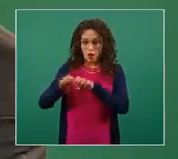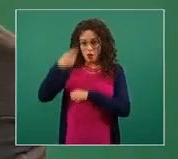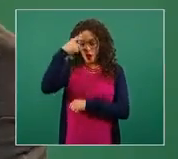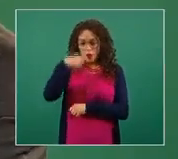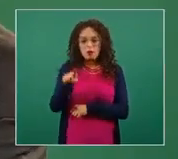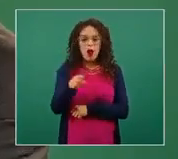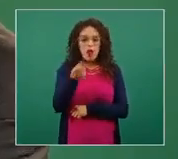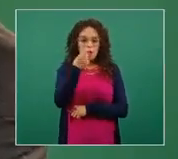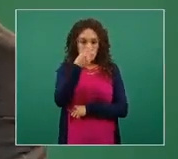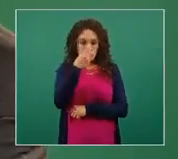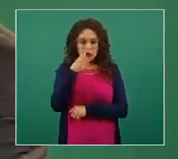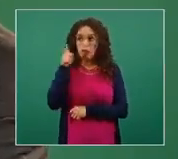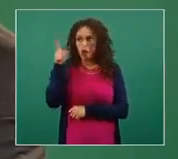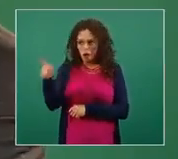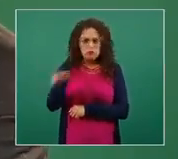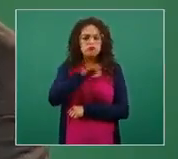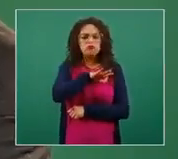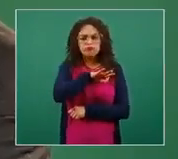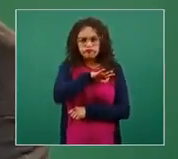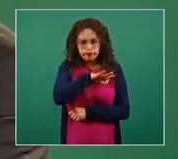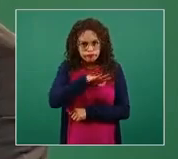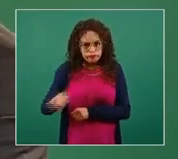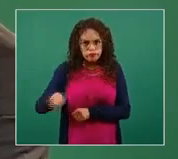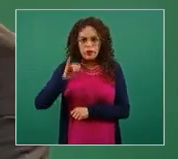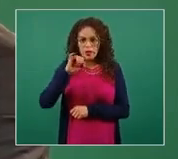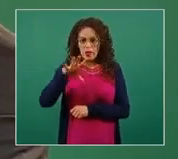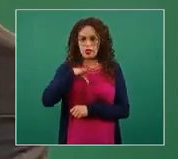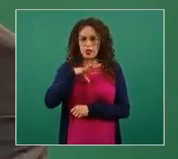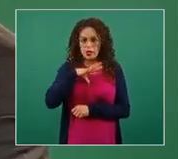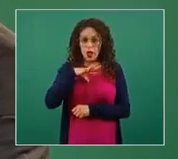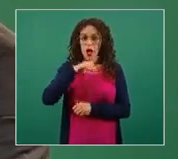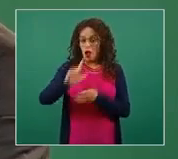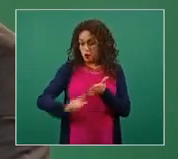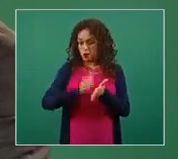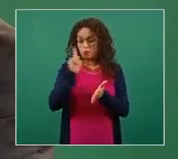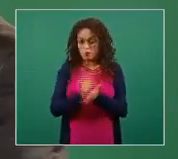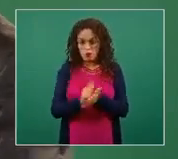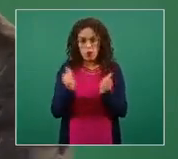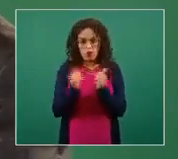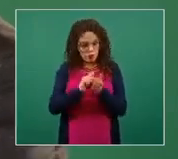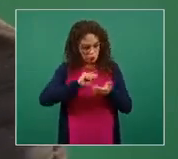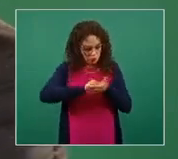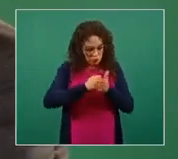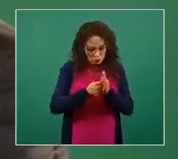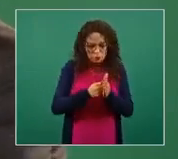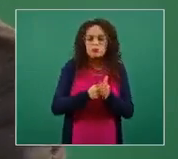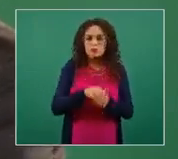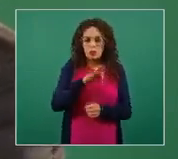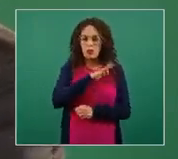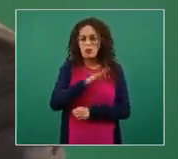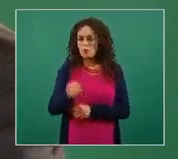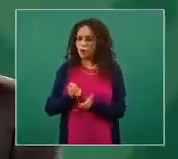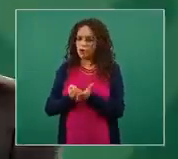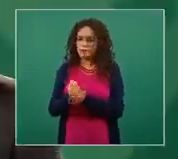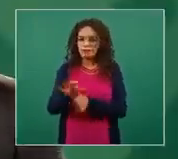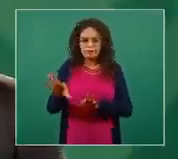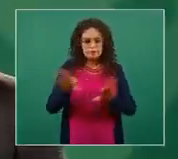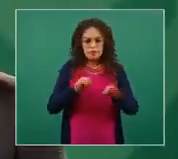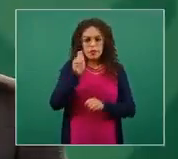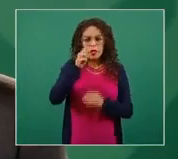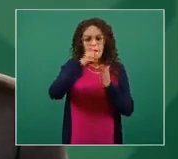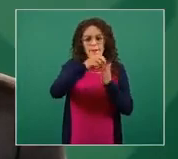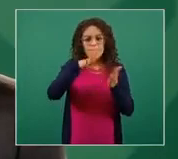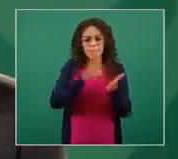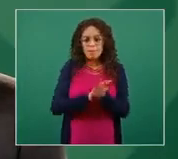la capacidad técnica y la atribución legal de tomar decisiones respecto a los registros sanitarios permanentes